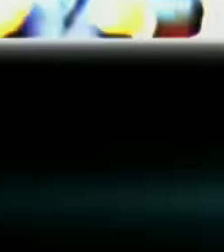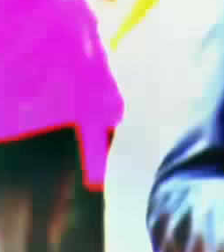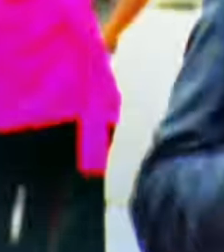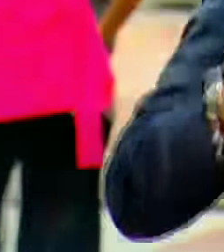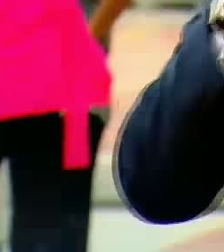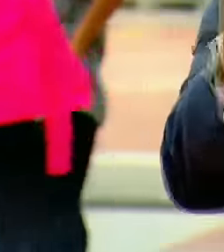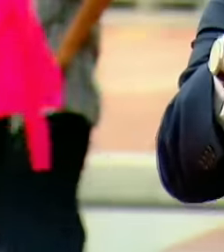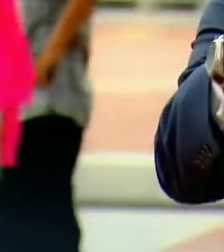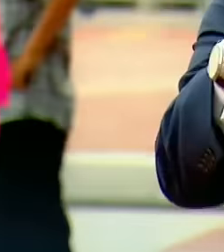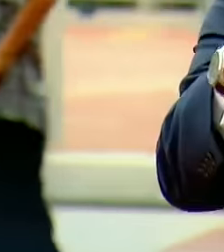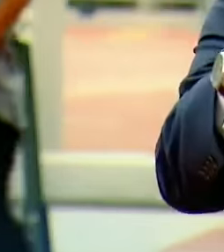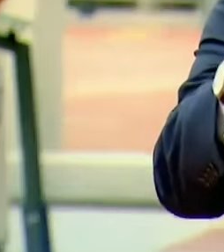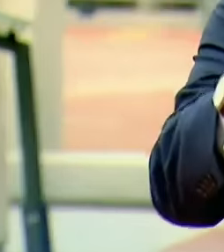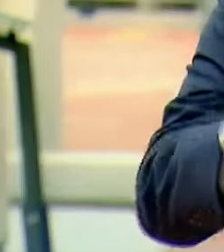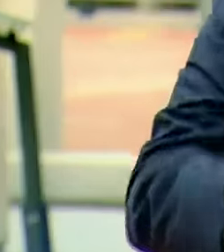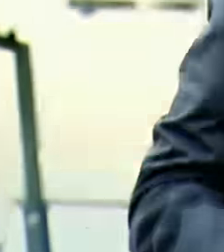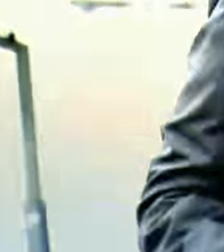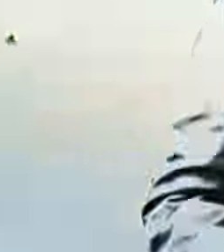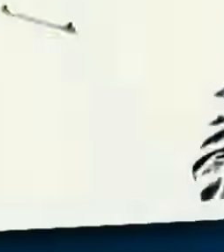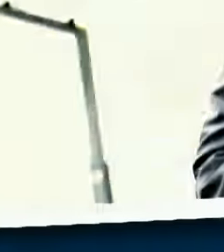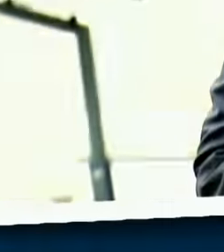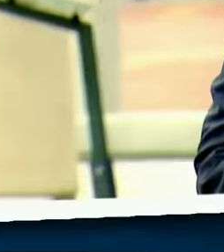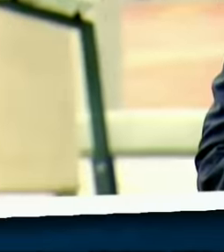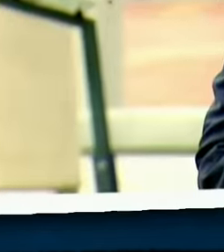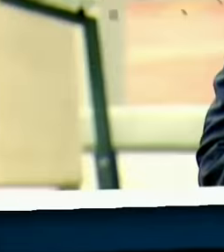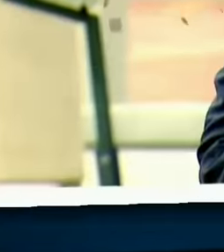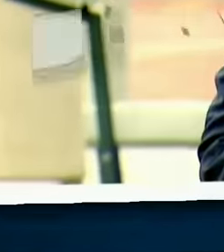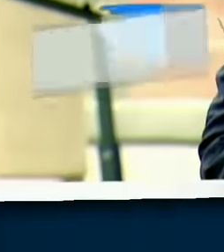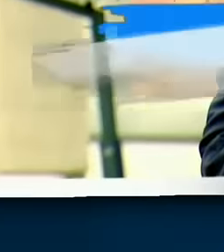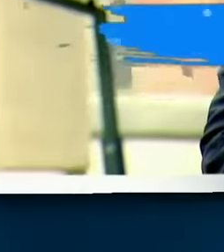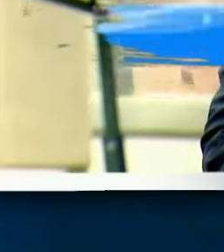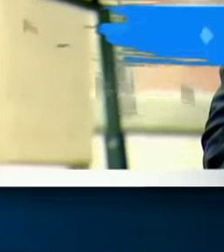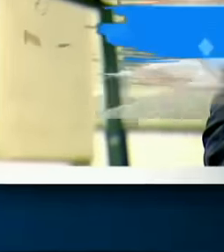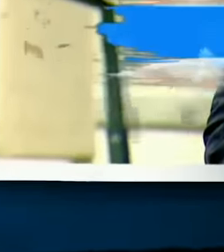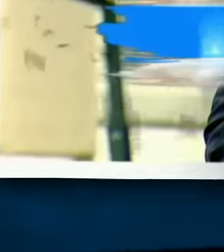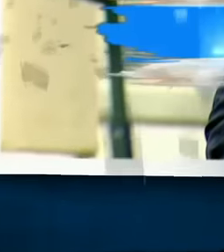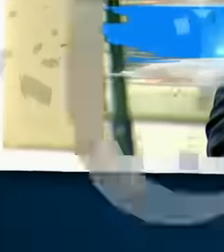Pacífico. ¡Viva Guayaquil! Con tus bellas